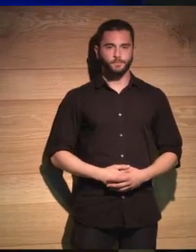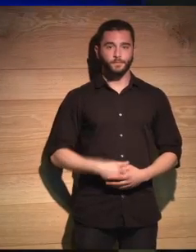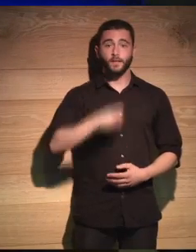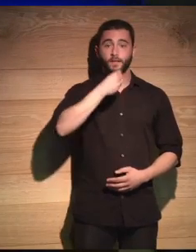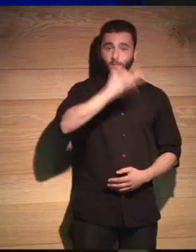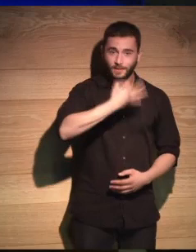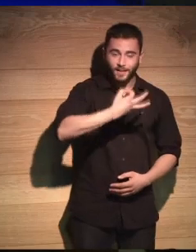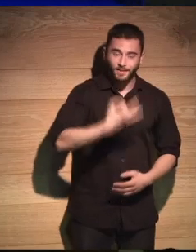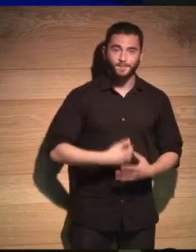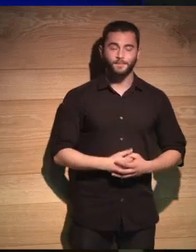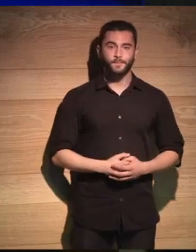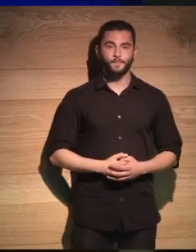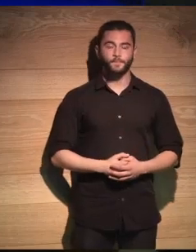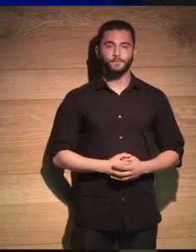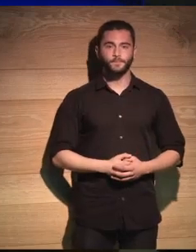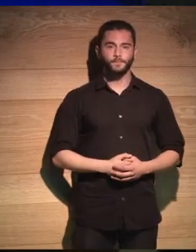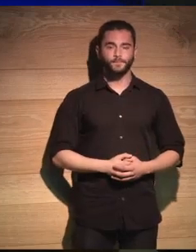Buenas tardes.